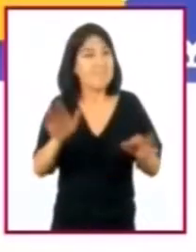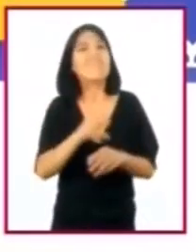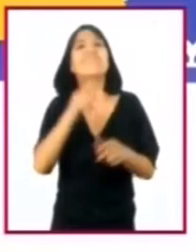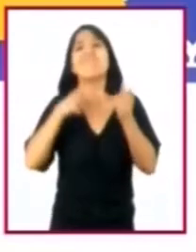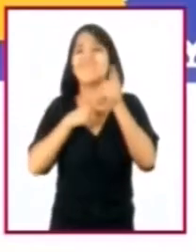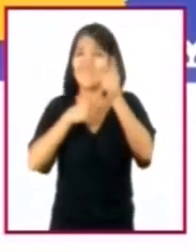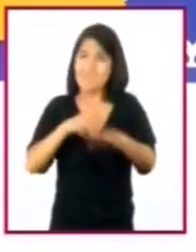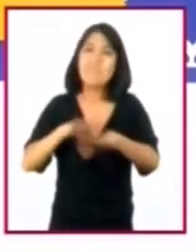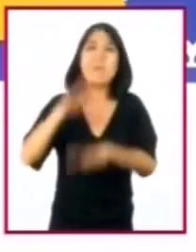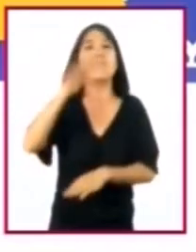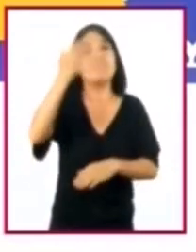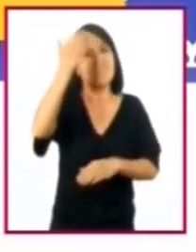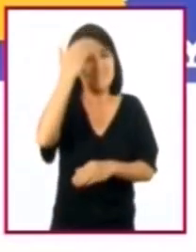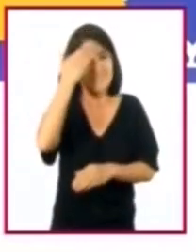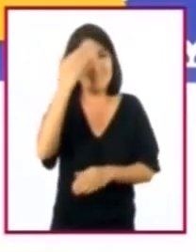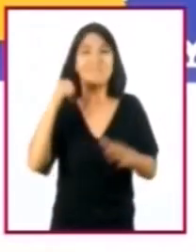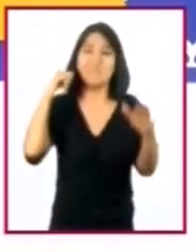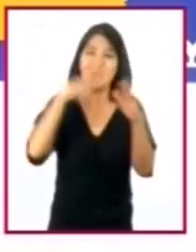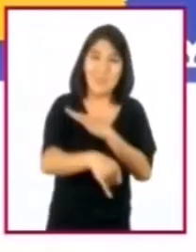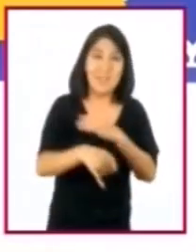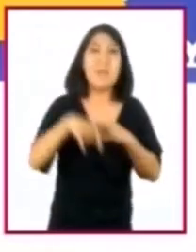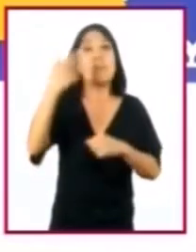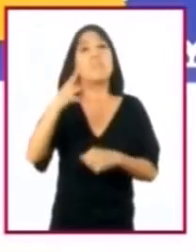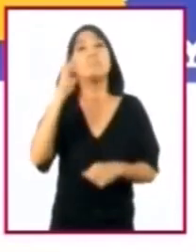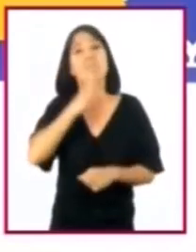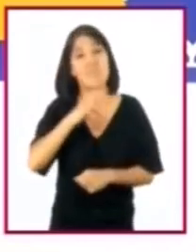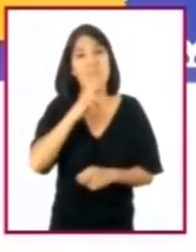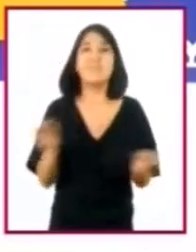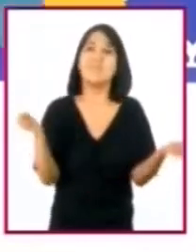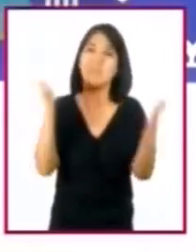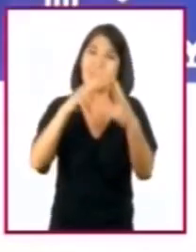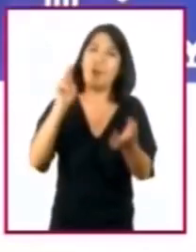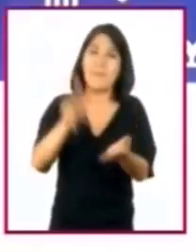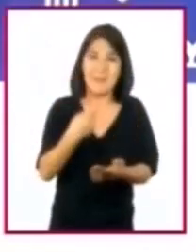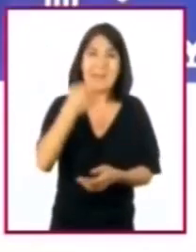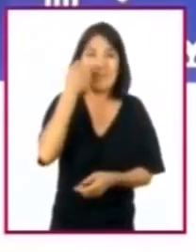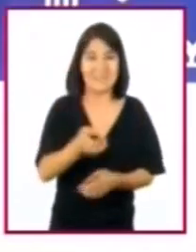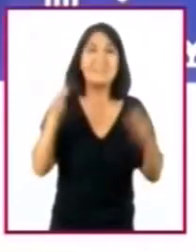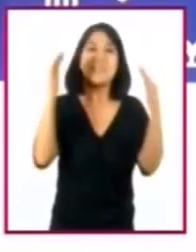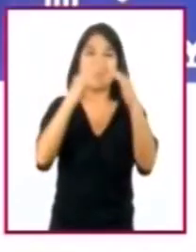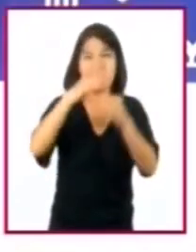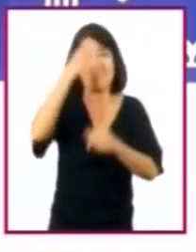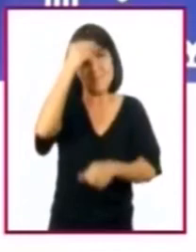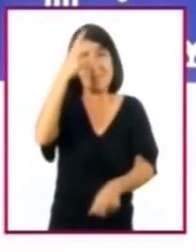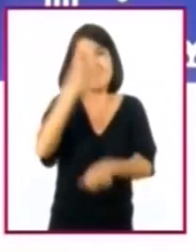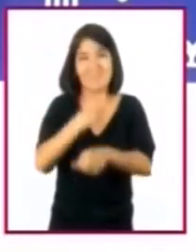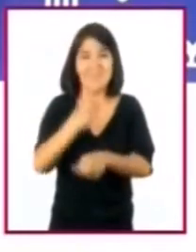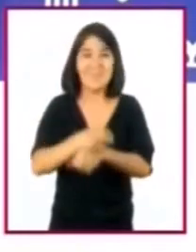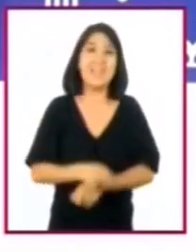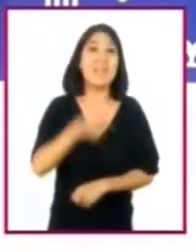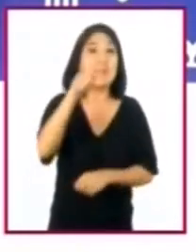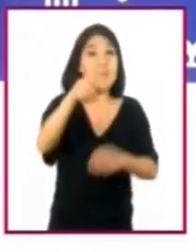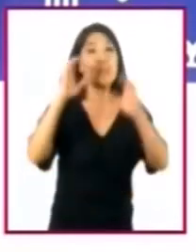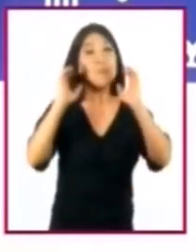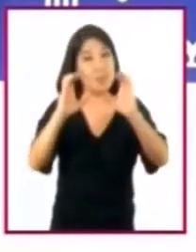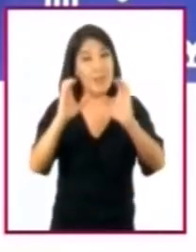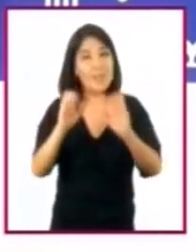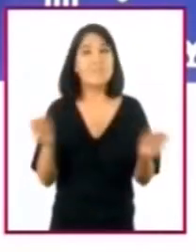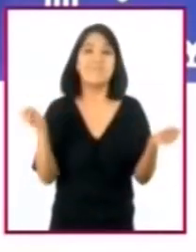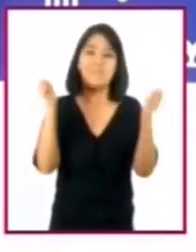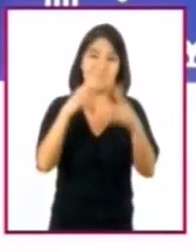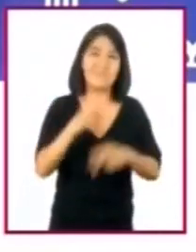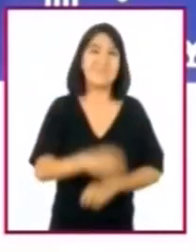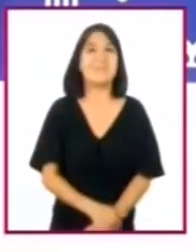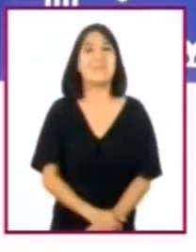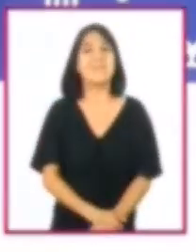quedan muchas cosas por conocer. Así que pronto nos volveremos a ver aquí en Aprende en Casa 2. Cuídate y hasta pronto.